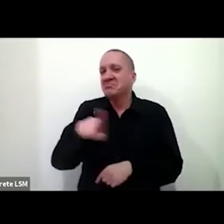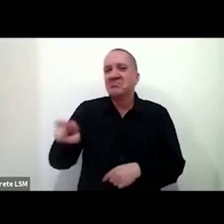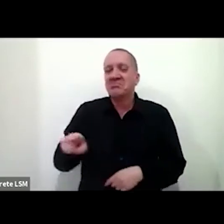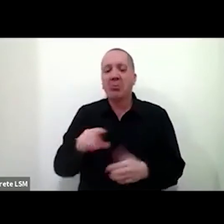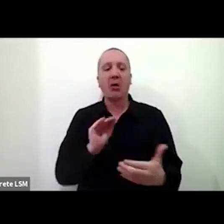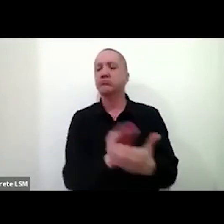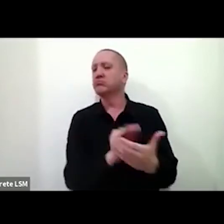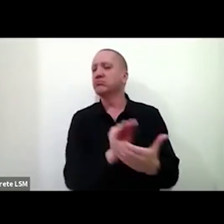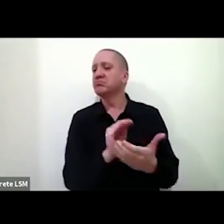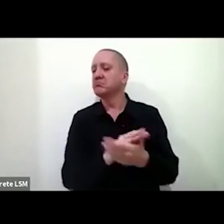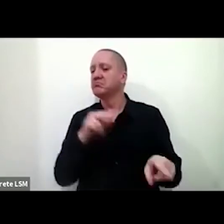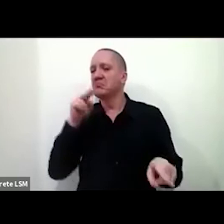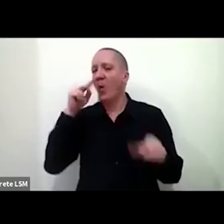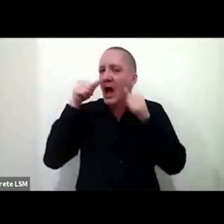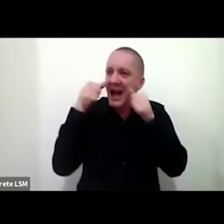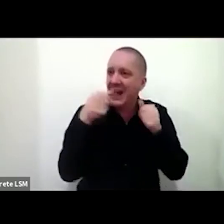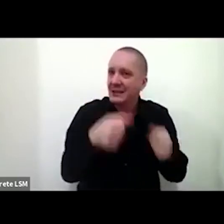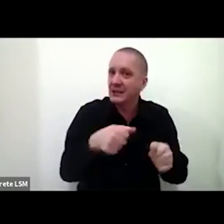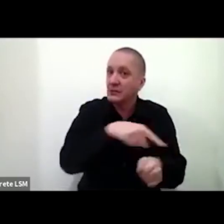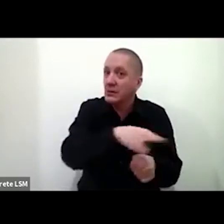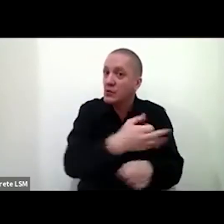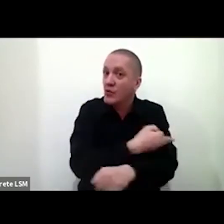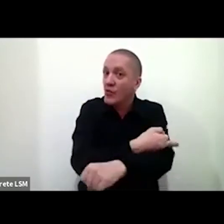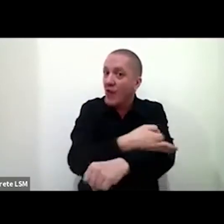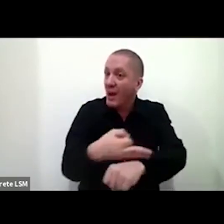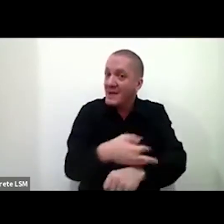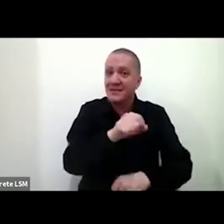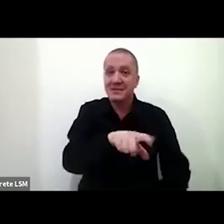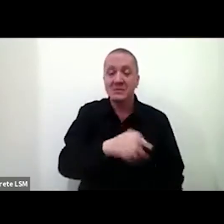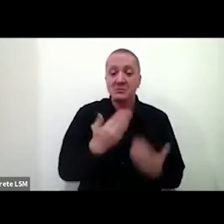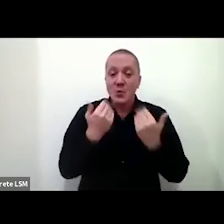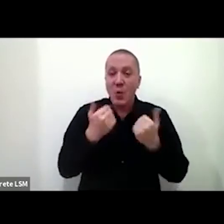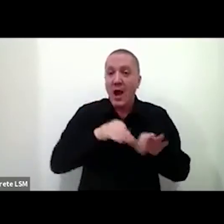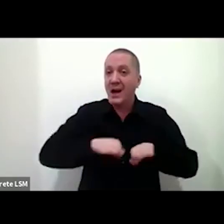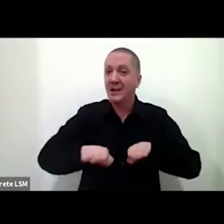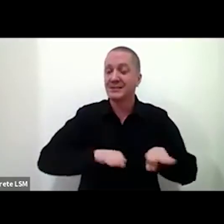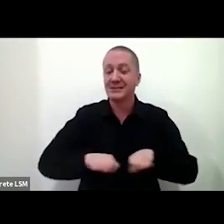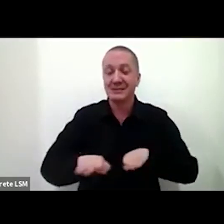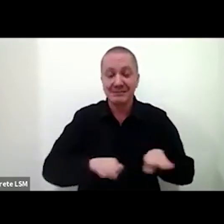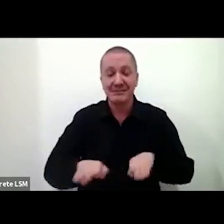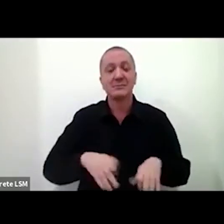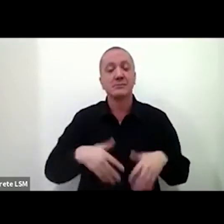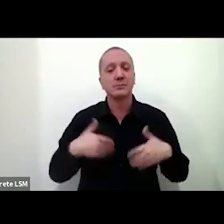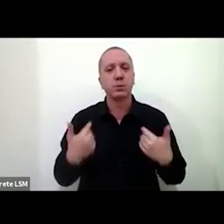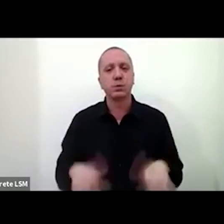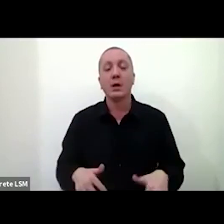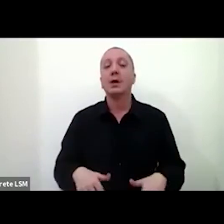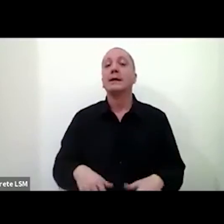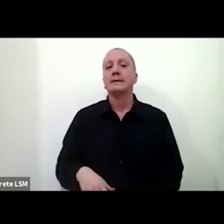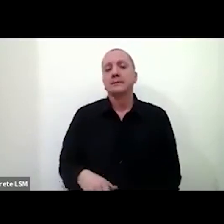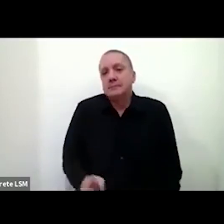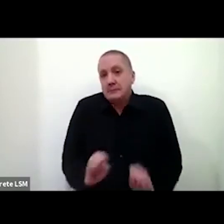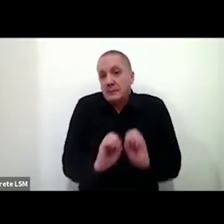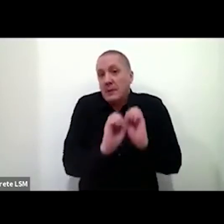sus familias contenidas que también quedaron sin trabajo. Es claro que